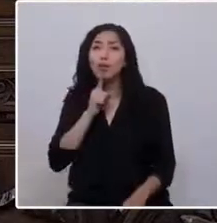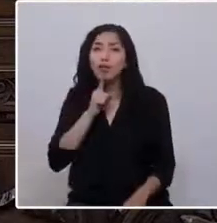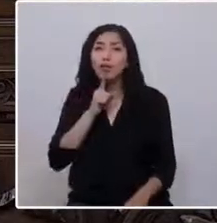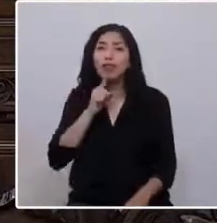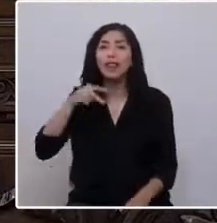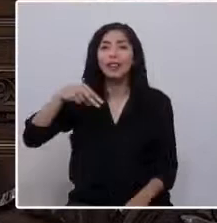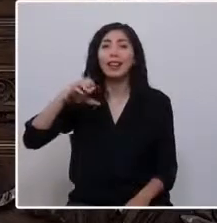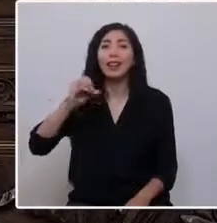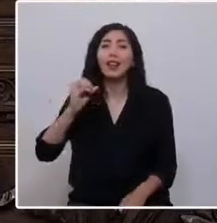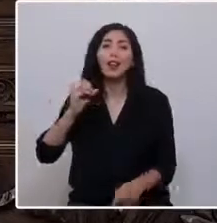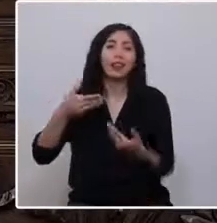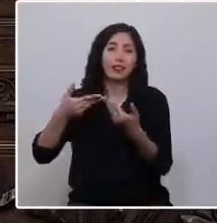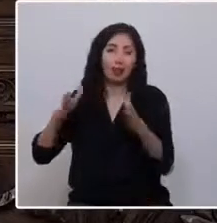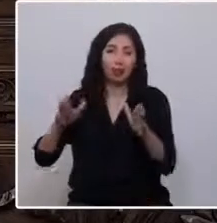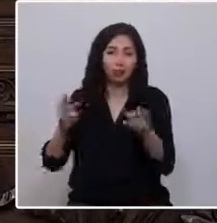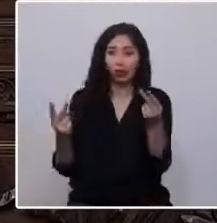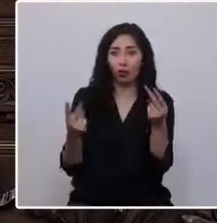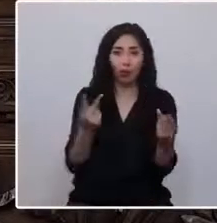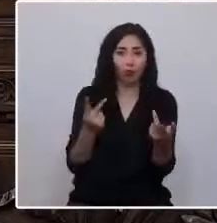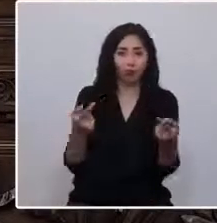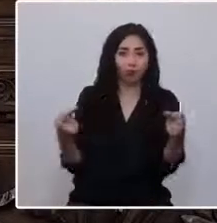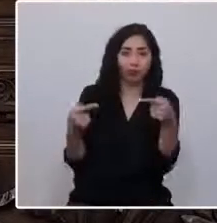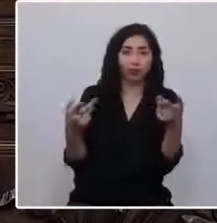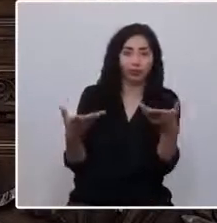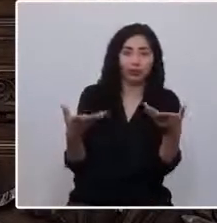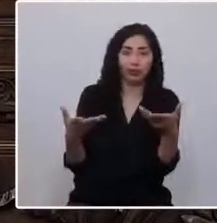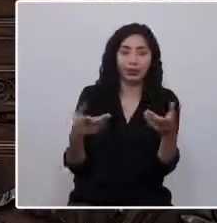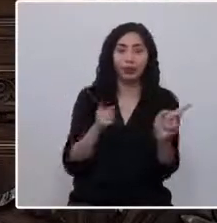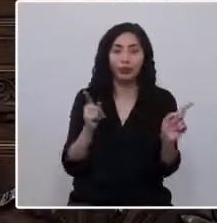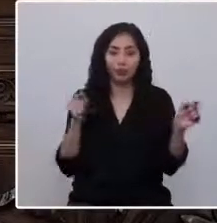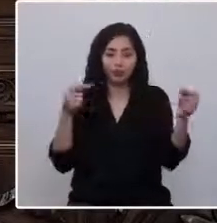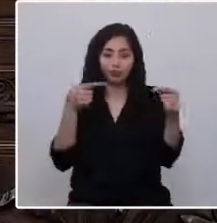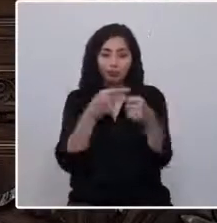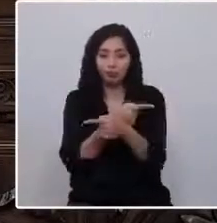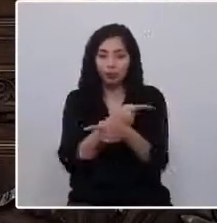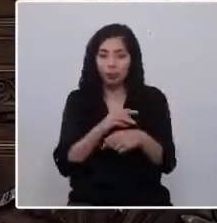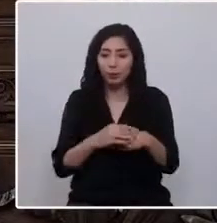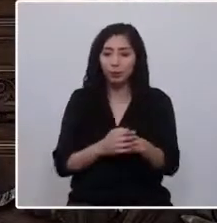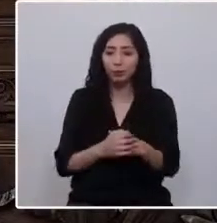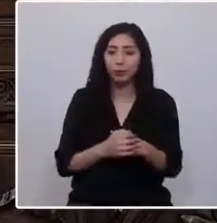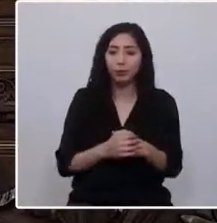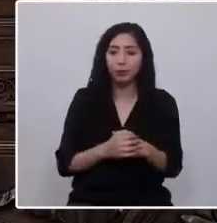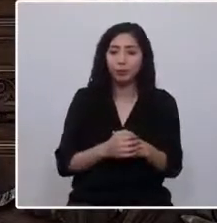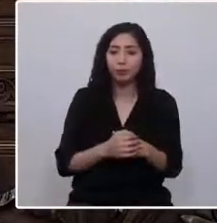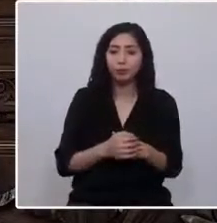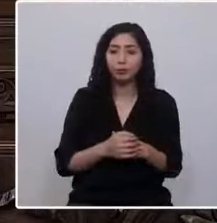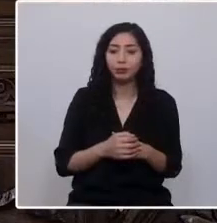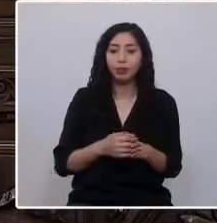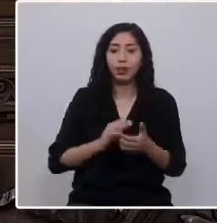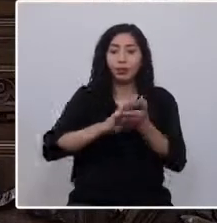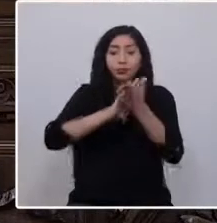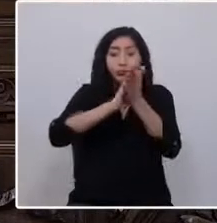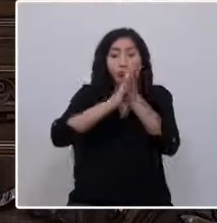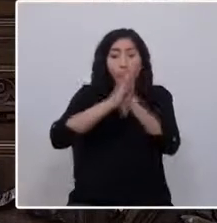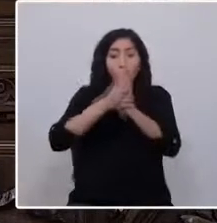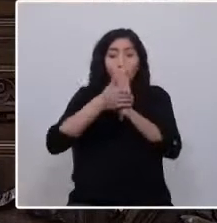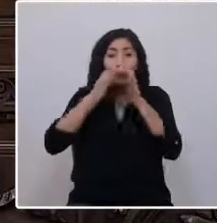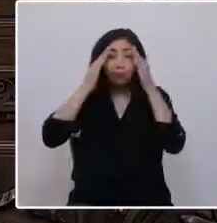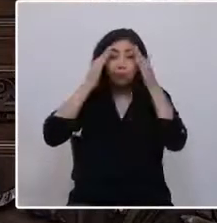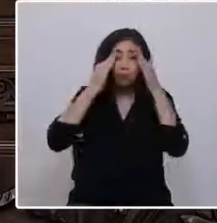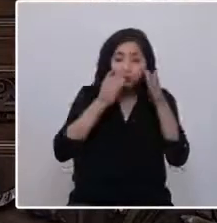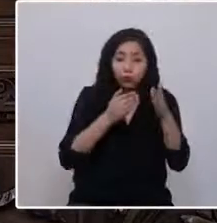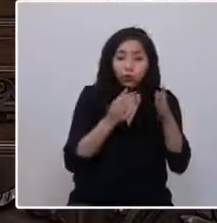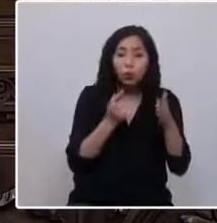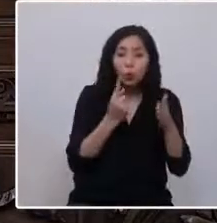constitución minimalista que algunos propicias responden al modelo de la democracia de baja intensidad todo conduce a la constitución minimalista